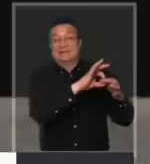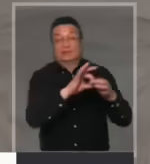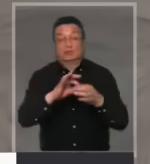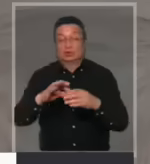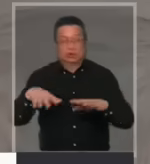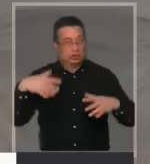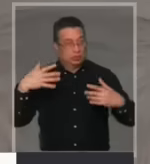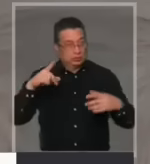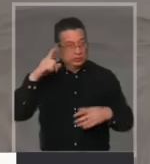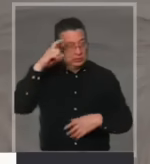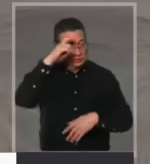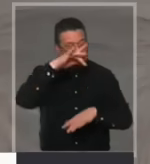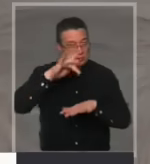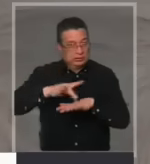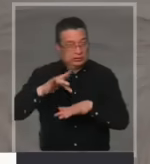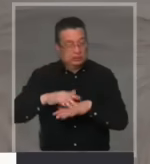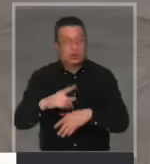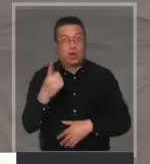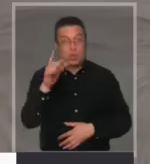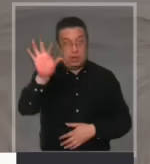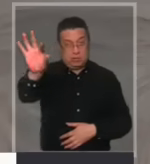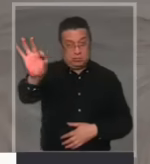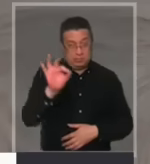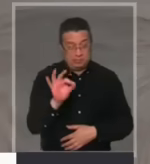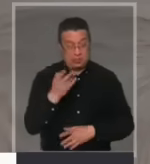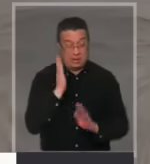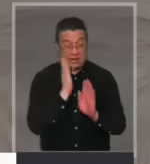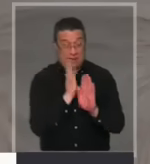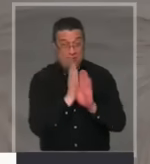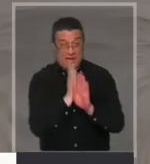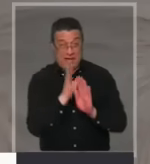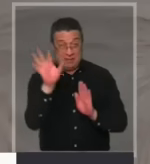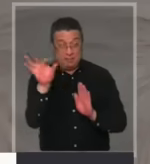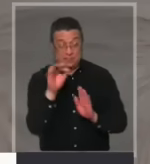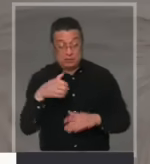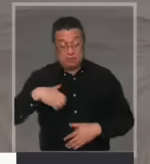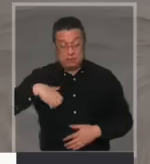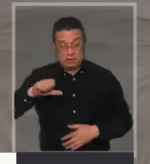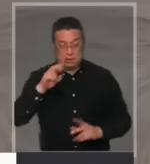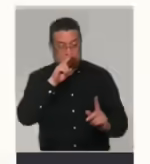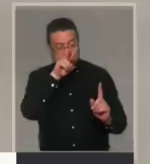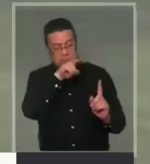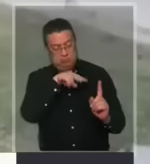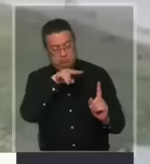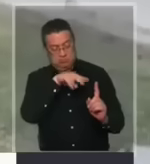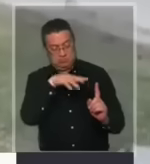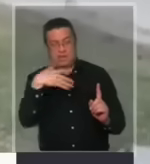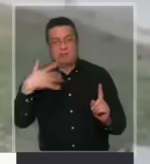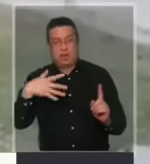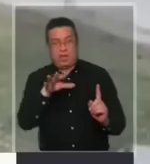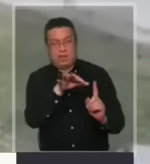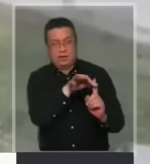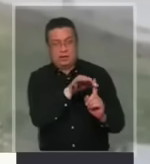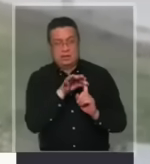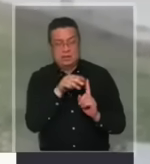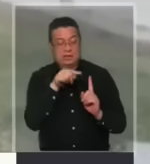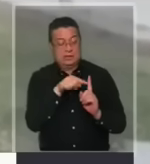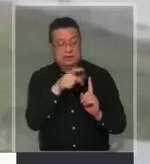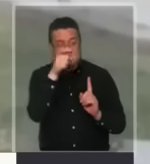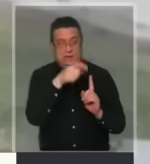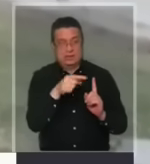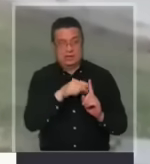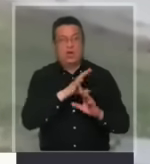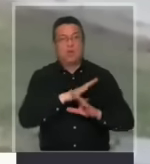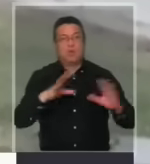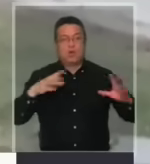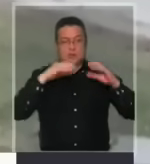hostil. Para la elección de un agente encubierto, la PDI ve algunas características claras. La primera de ellas es que el oficial esté muy,